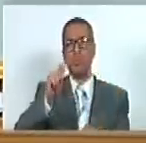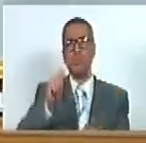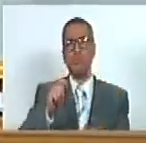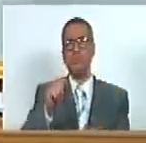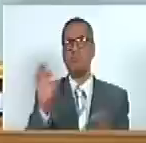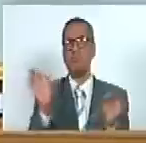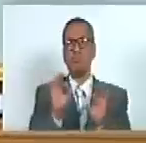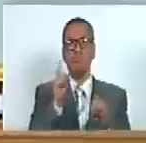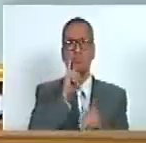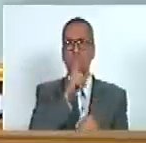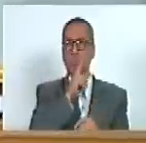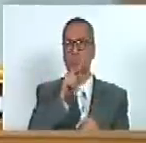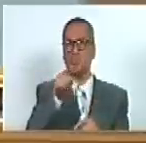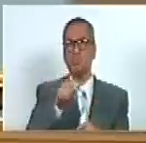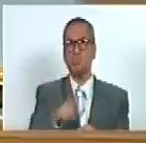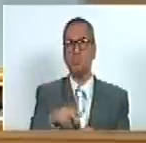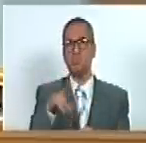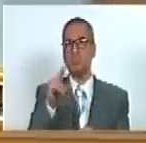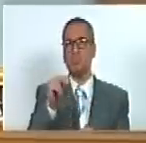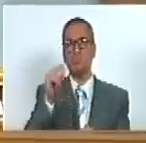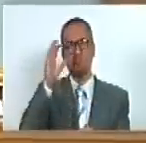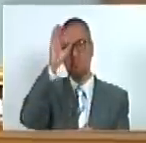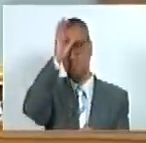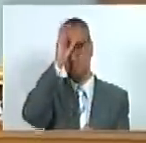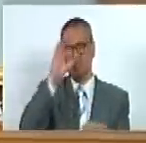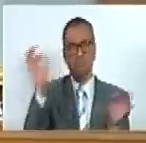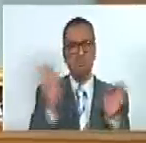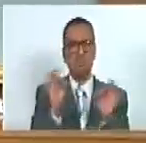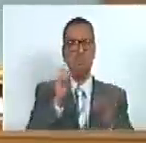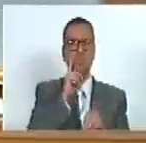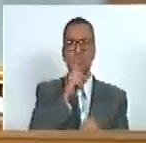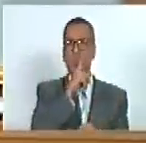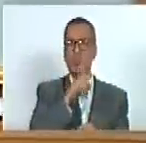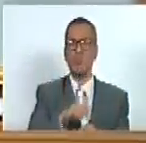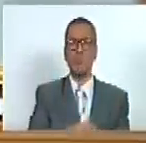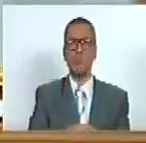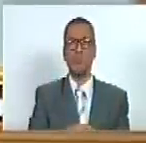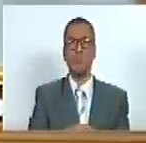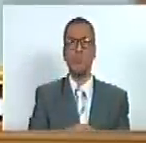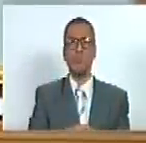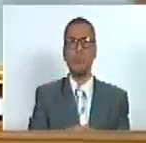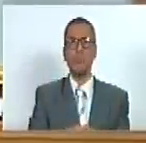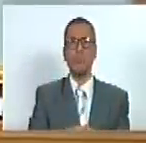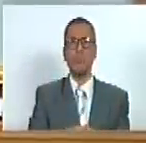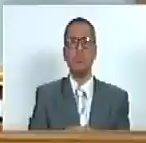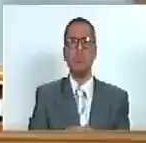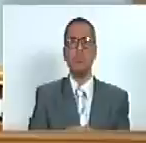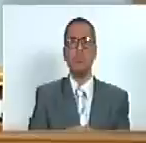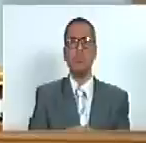Nadie sabe. Bueno, yo no lo sé. No, sinceramente no lo sé.